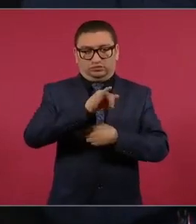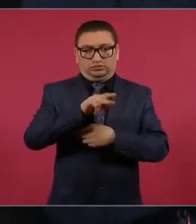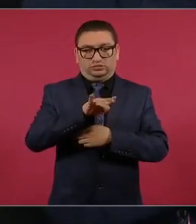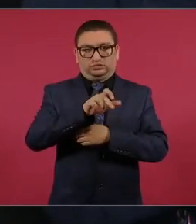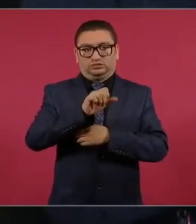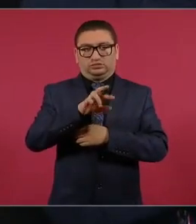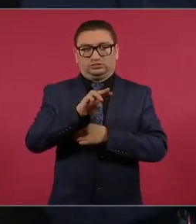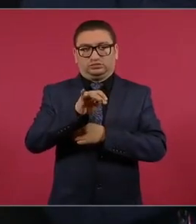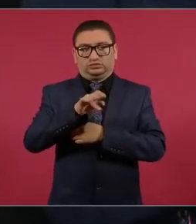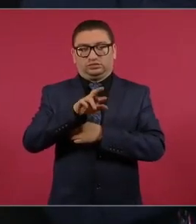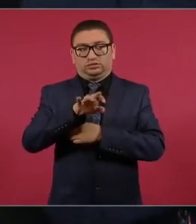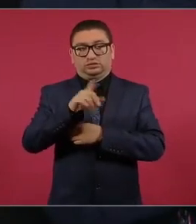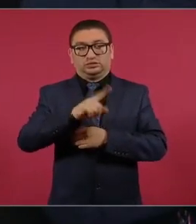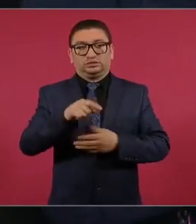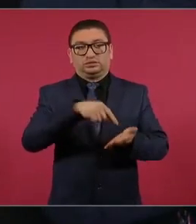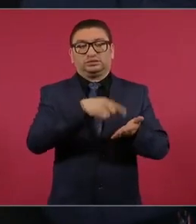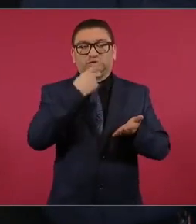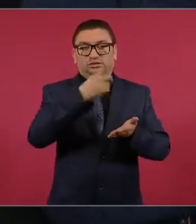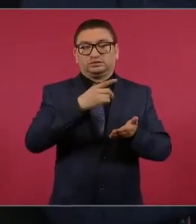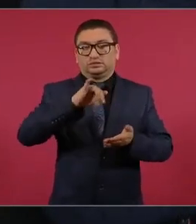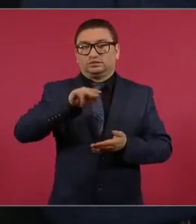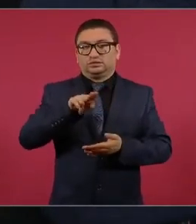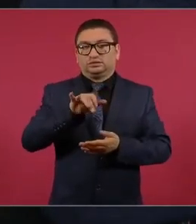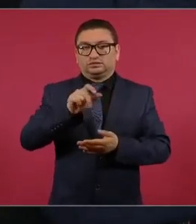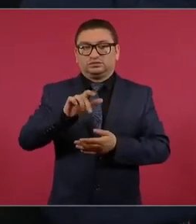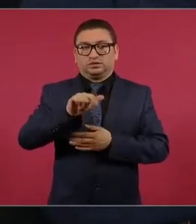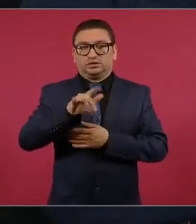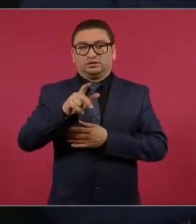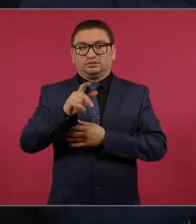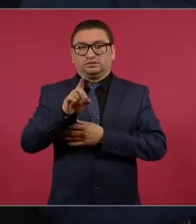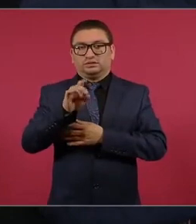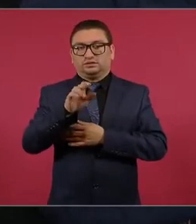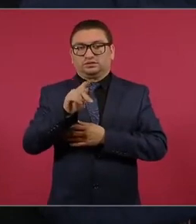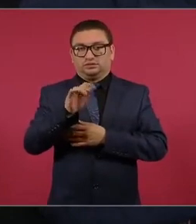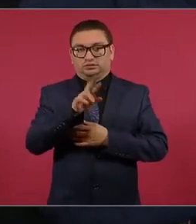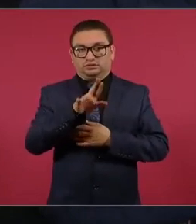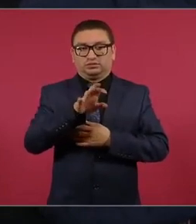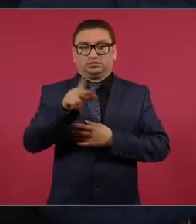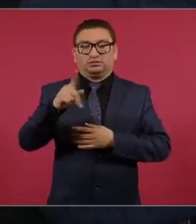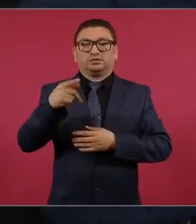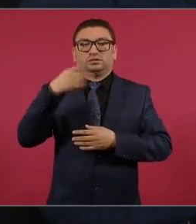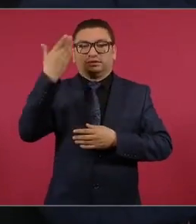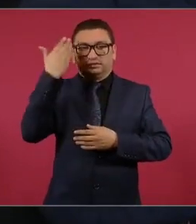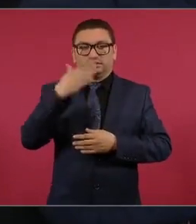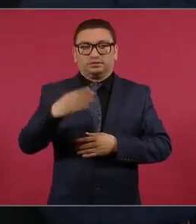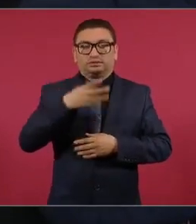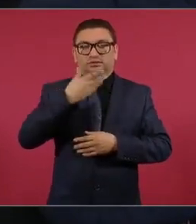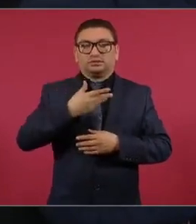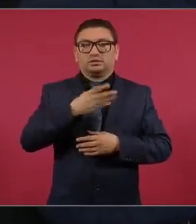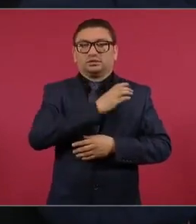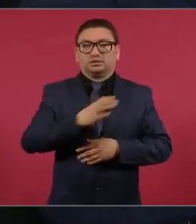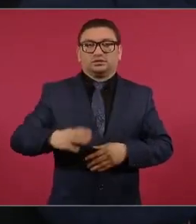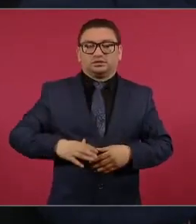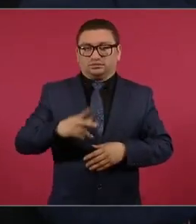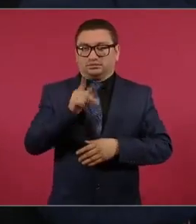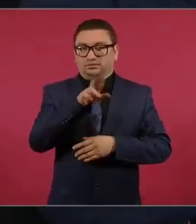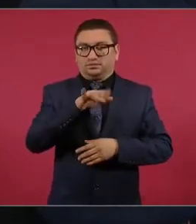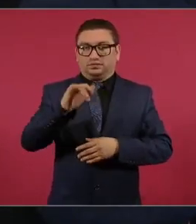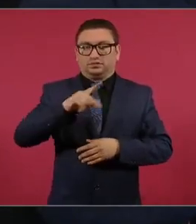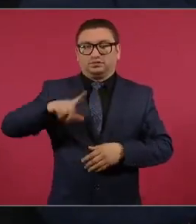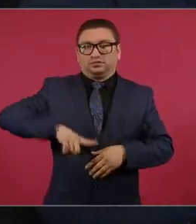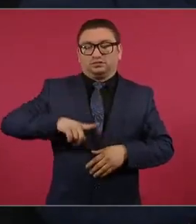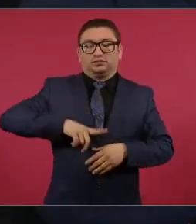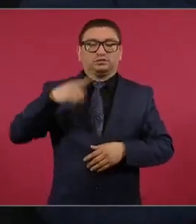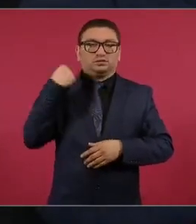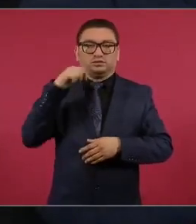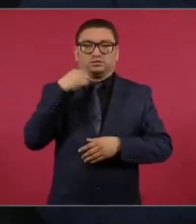Jesús Ramírez se resume en que Jesús Alí de la Torre quien fue candidato Al pri al gobierno de Tabasco y que hoy Busca